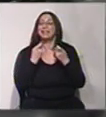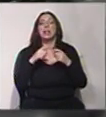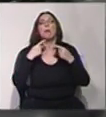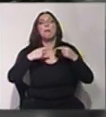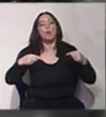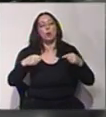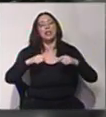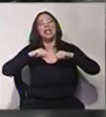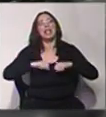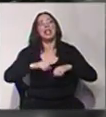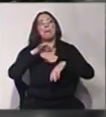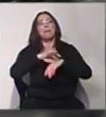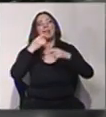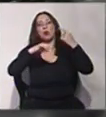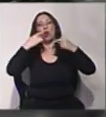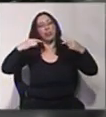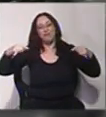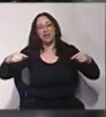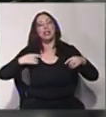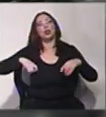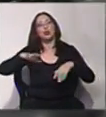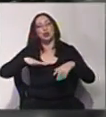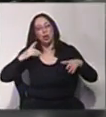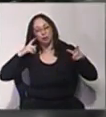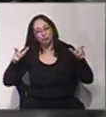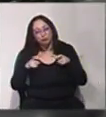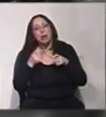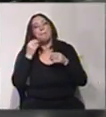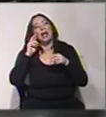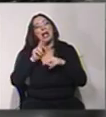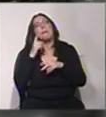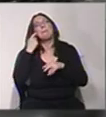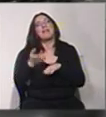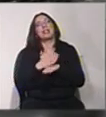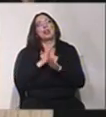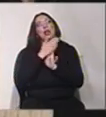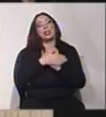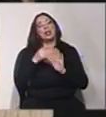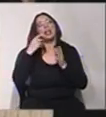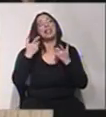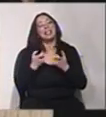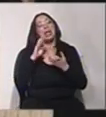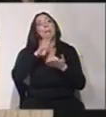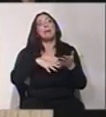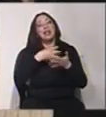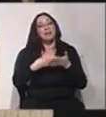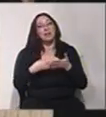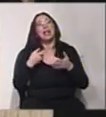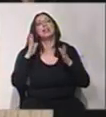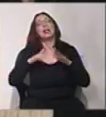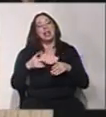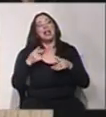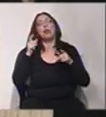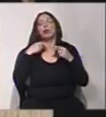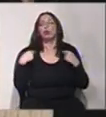multidisciplinario e inmediato para el desarrollo de acciones preventivas a nivel nacional y que requieren para su planificación e implementación la participación de